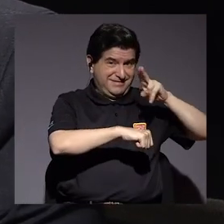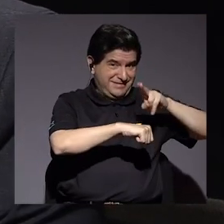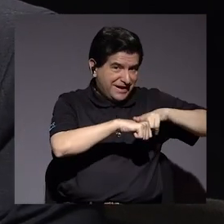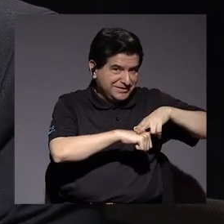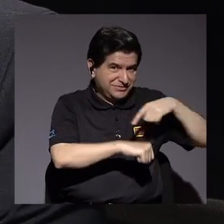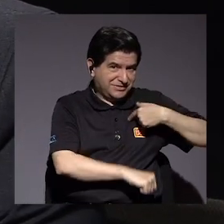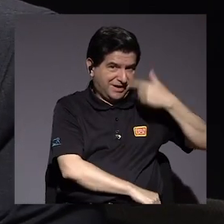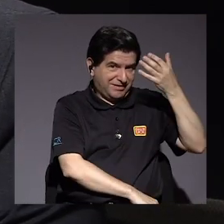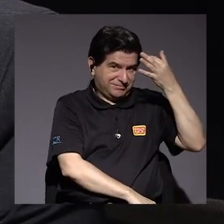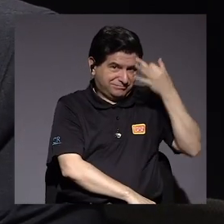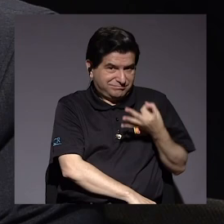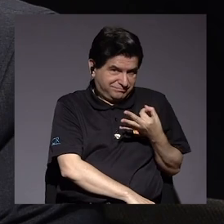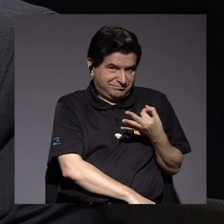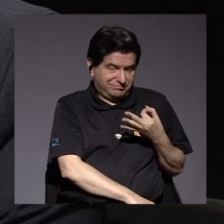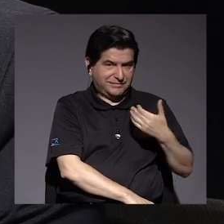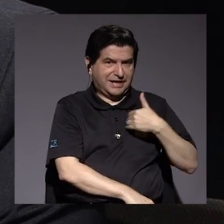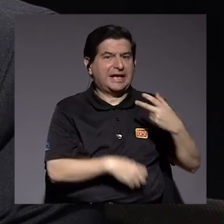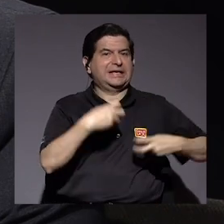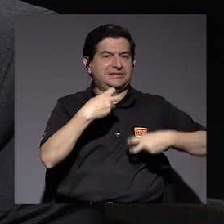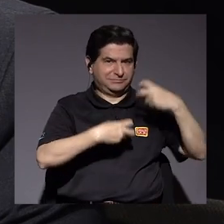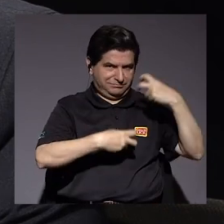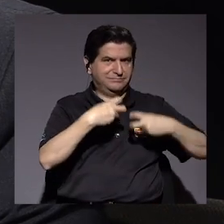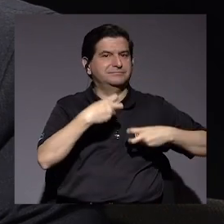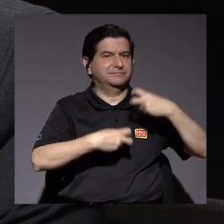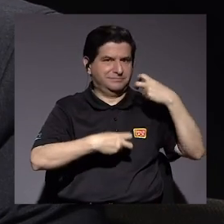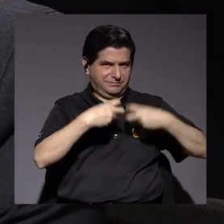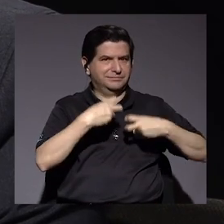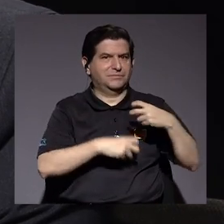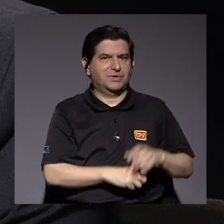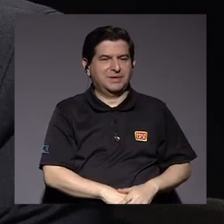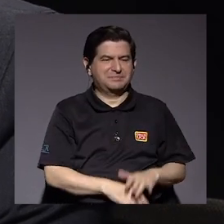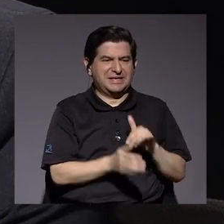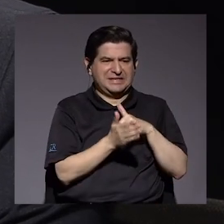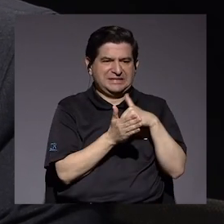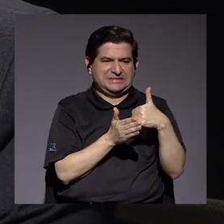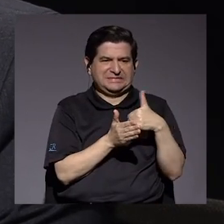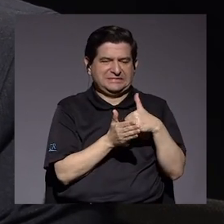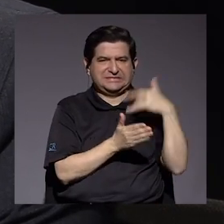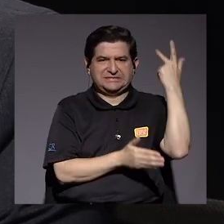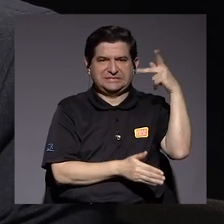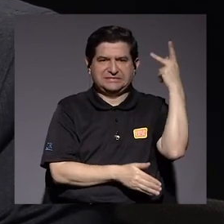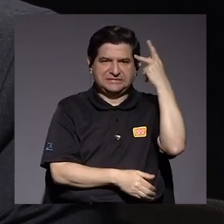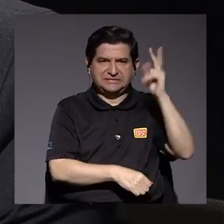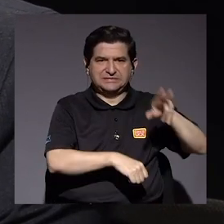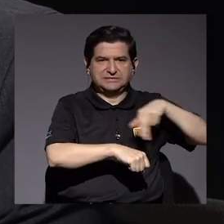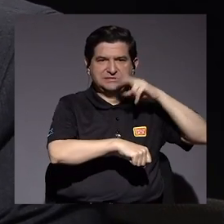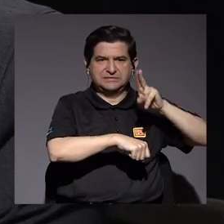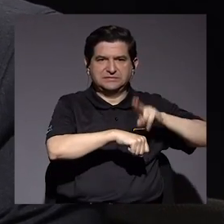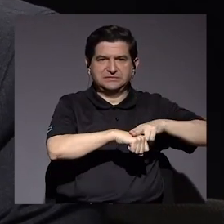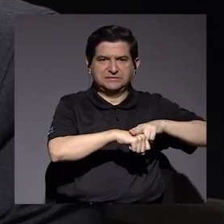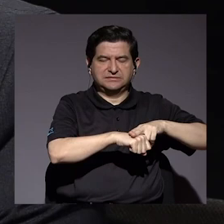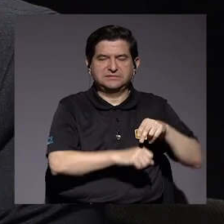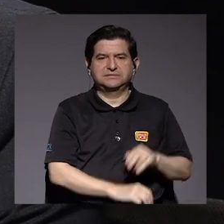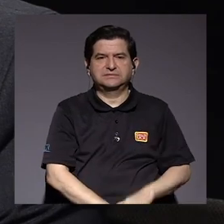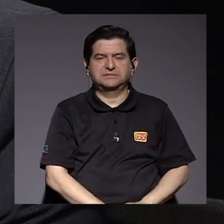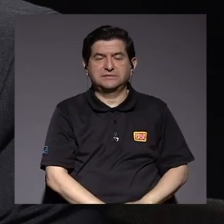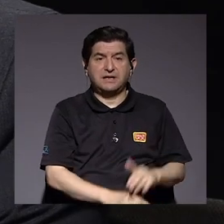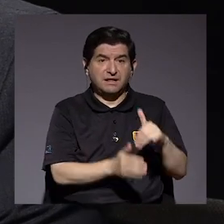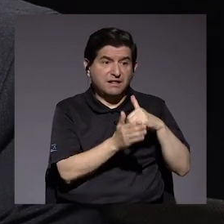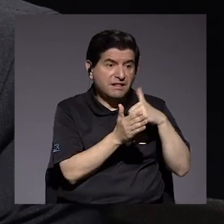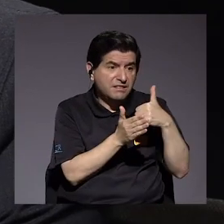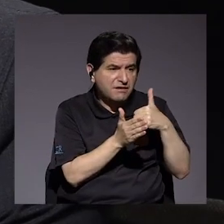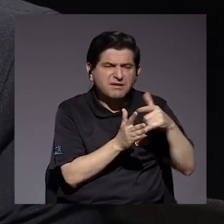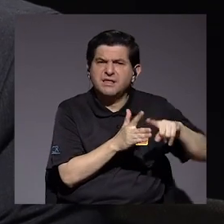pienso que tenemos un problema de una debilidad de la política nación hay una debilidad